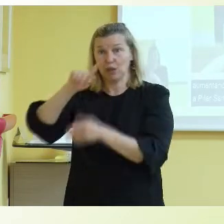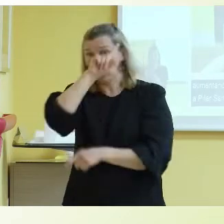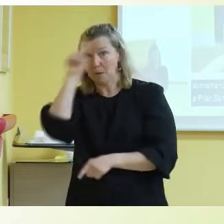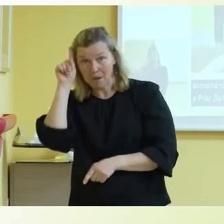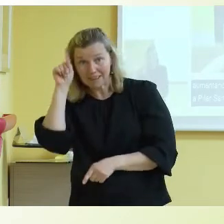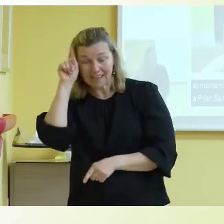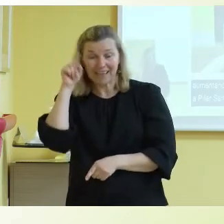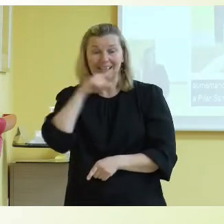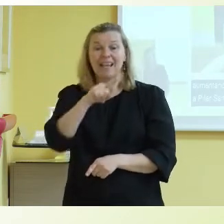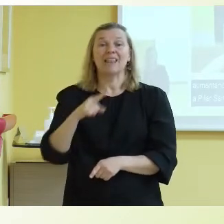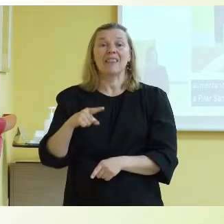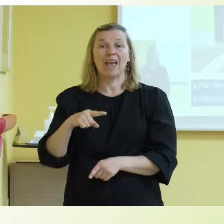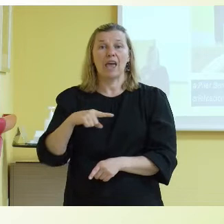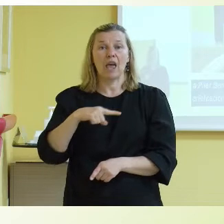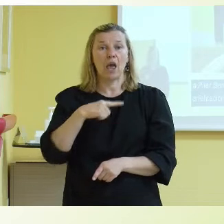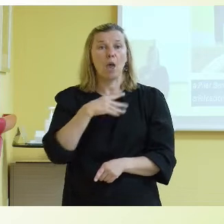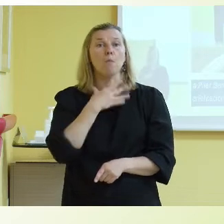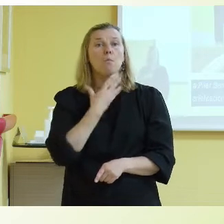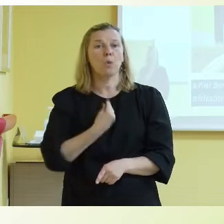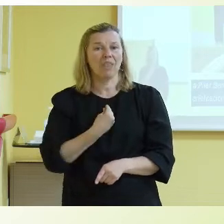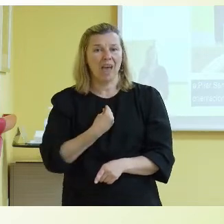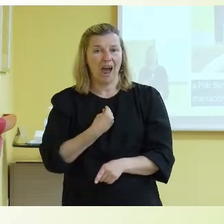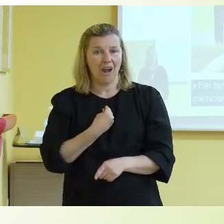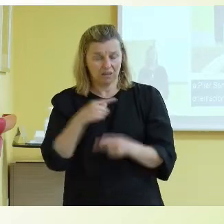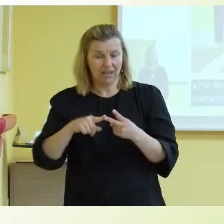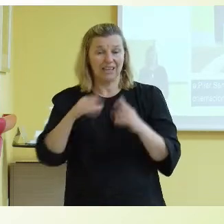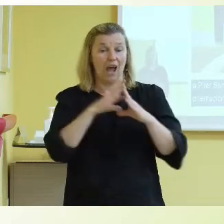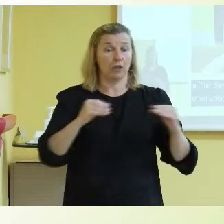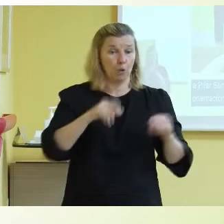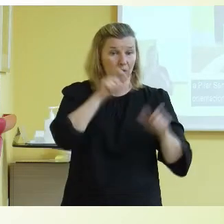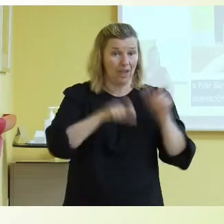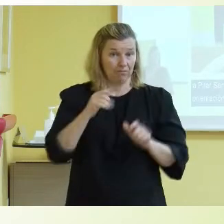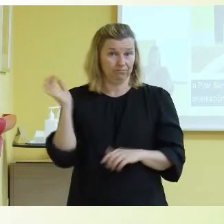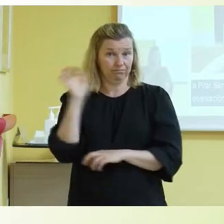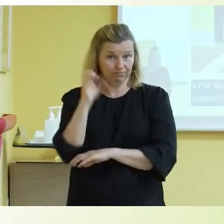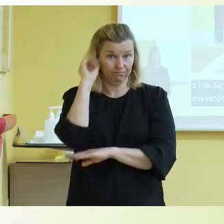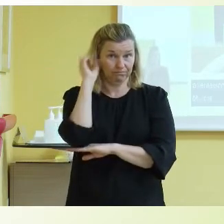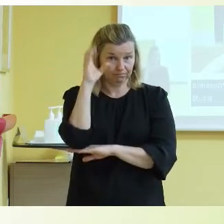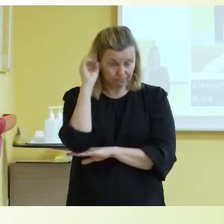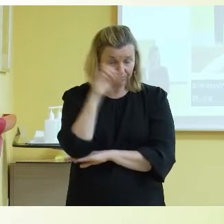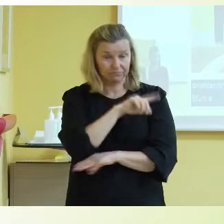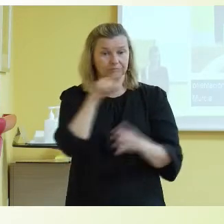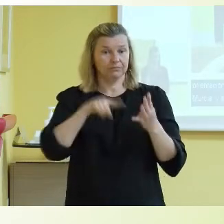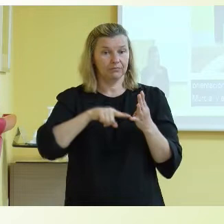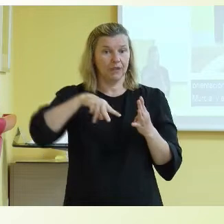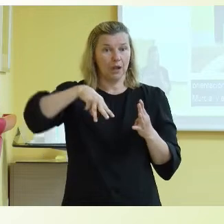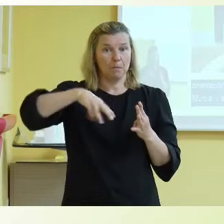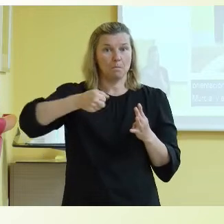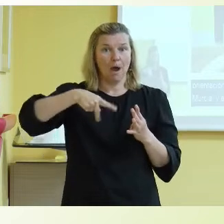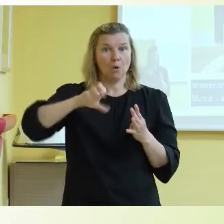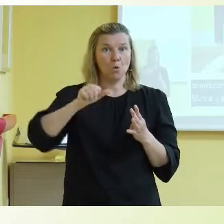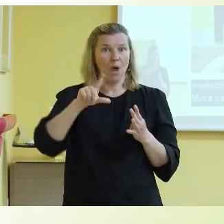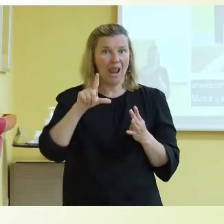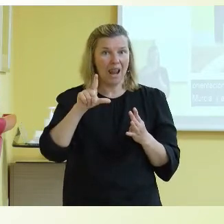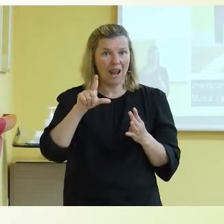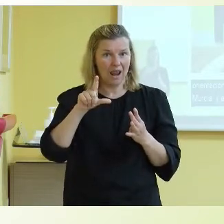la región de Murcia y a Ricardo Manuel Moreno desde Andalucía. Y terminaremos con Javier Zugasti, que ya le conocemos, es posiblemente